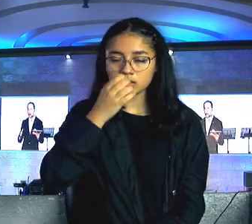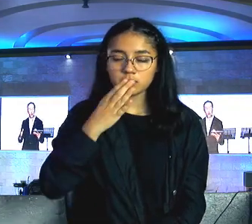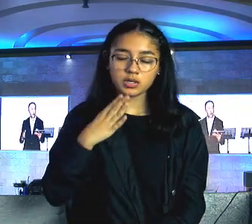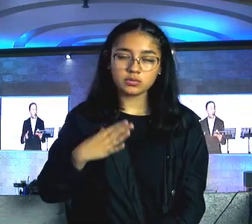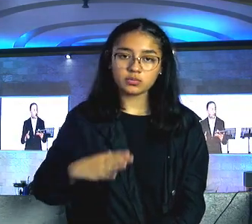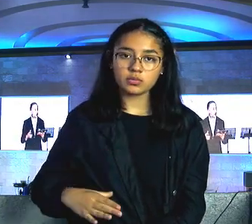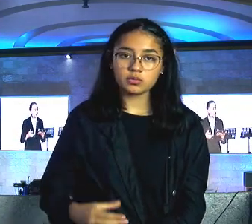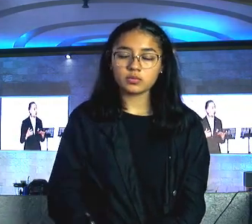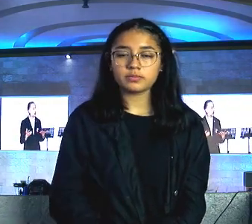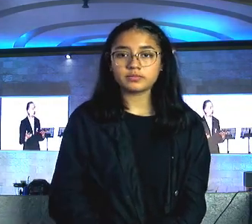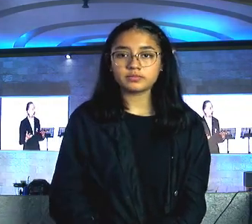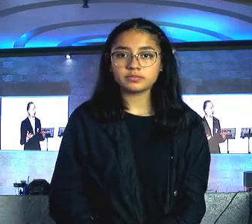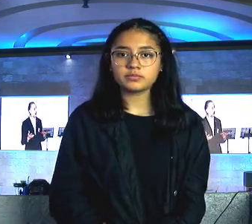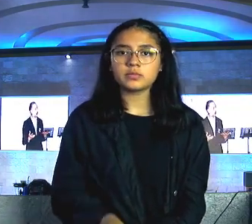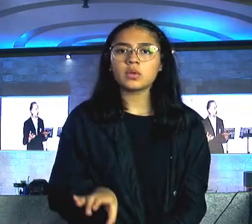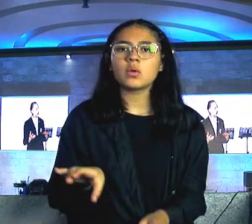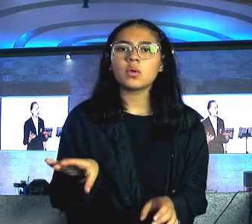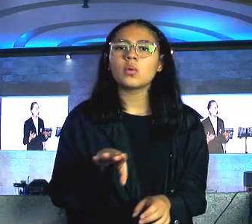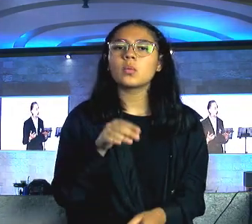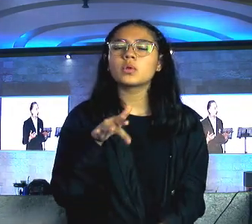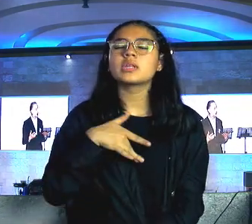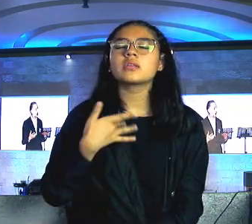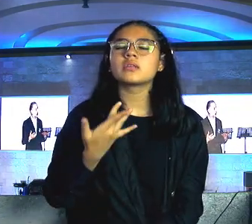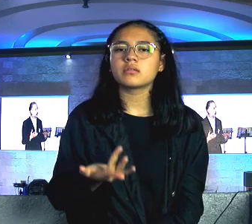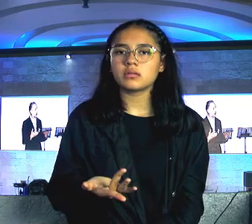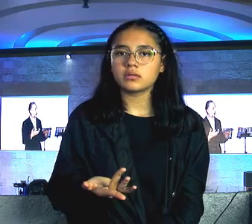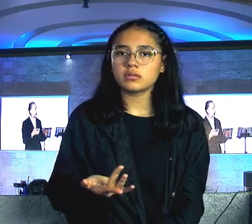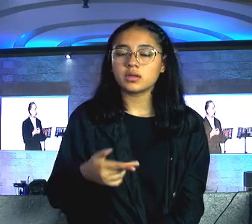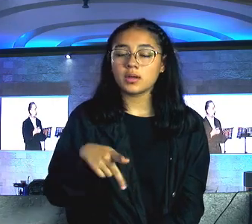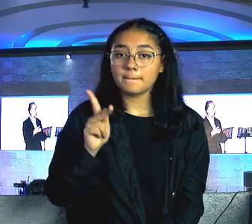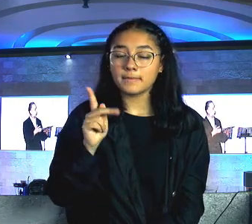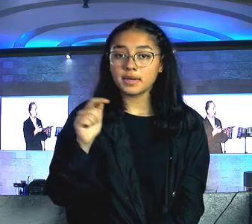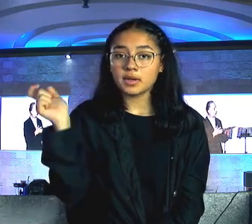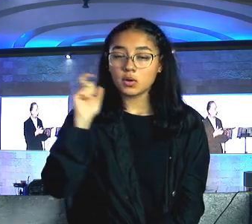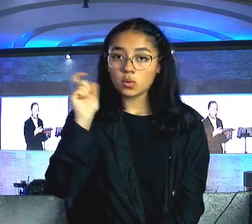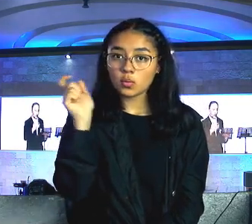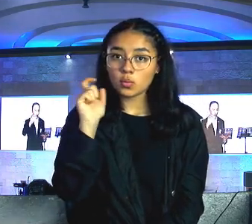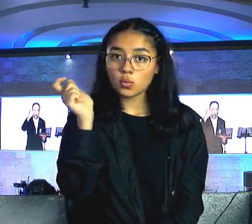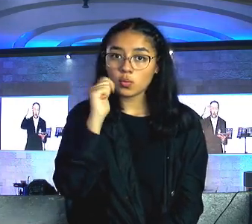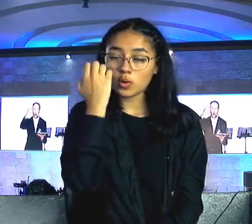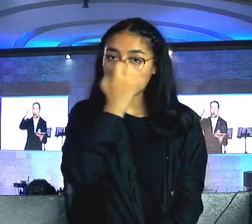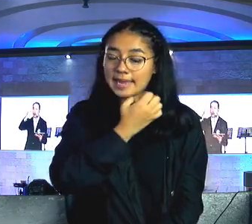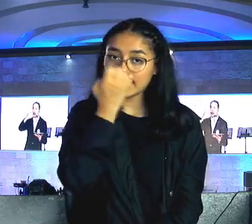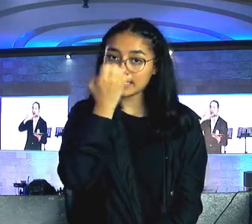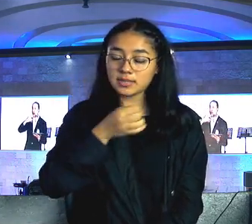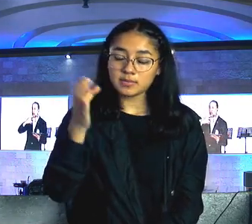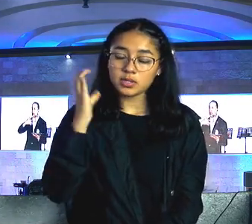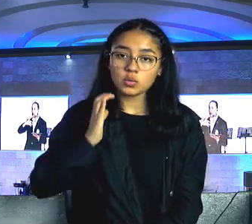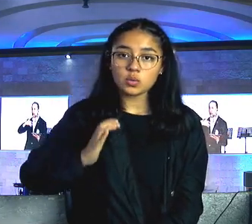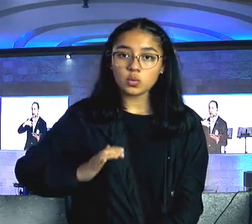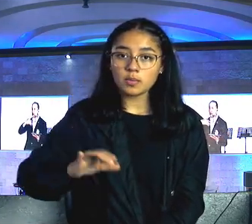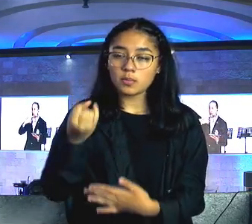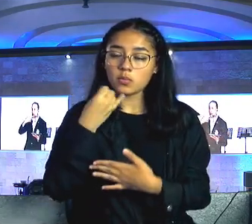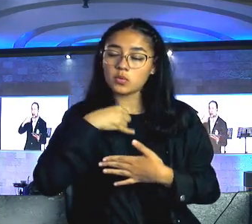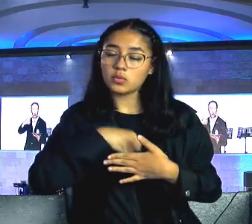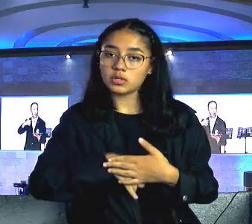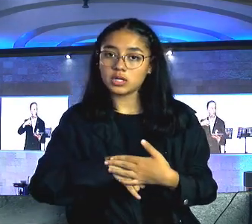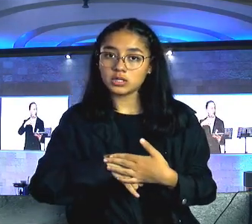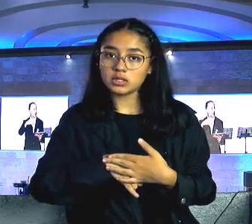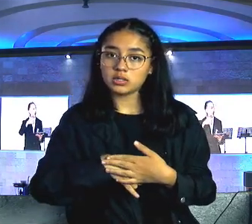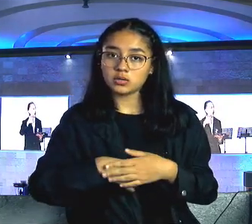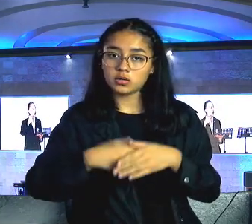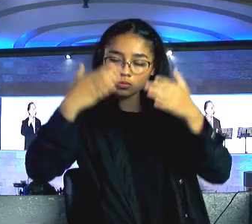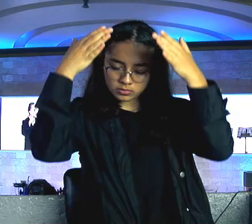Tú me puedes decir cómo te sientes, pero cuando te meten a hacer un estudio y revisan tu cuerpo por dentro, ya sea por una